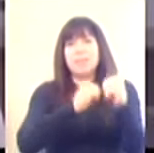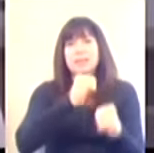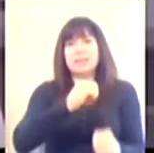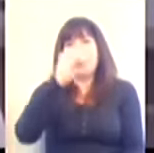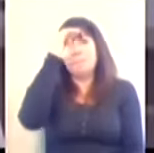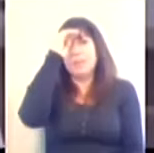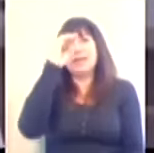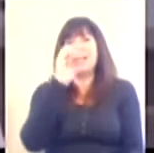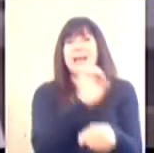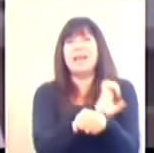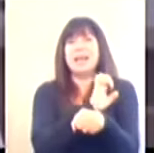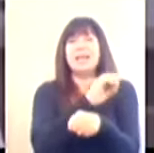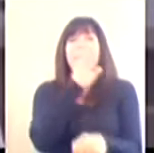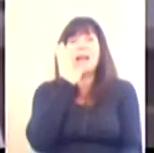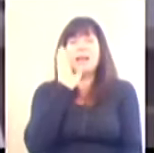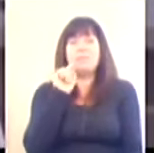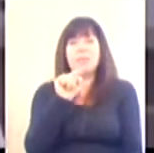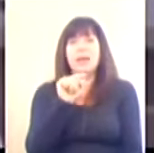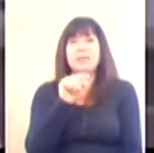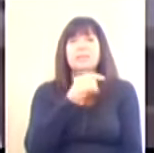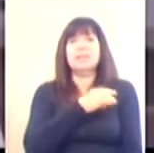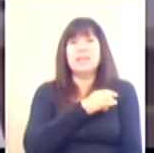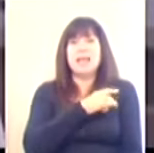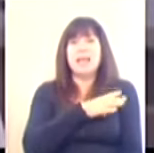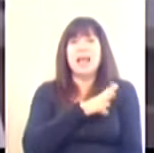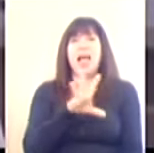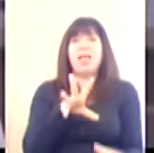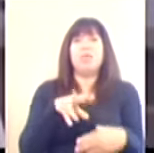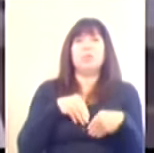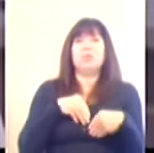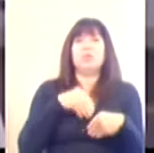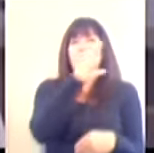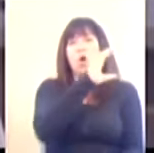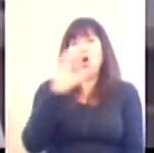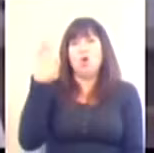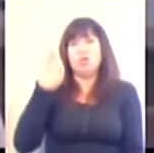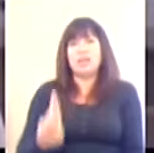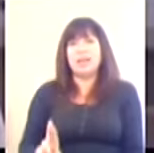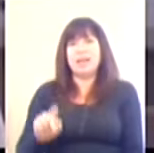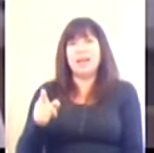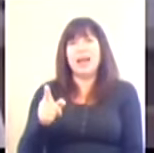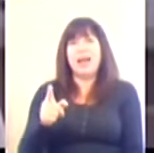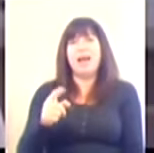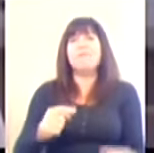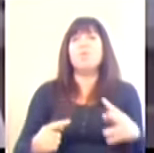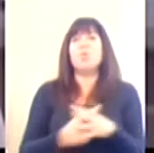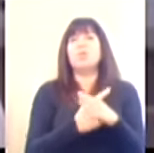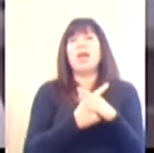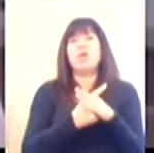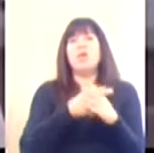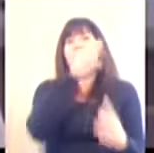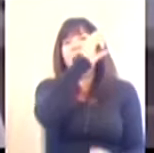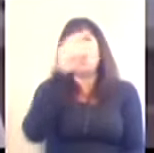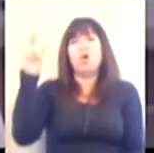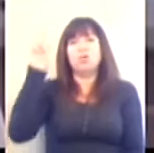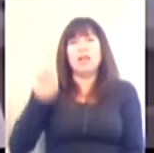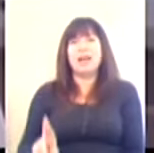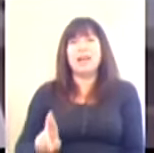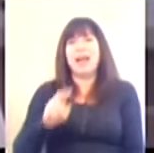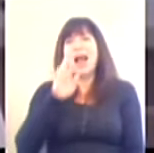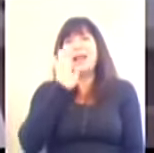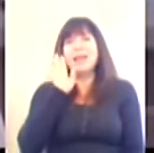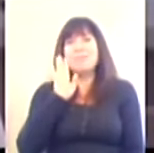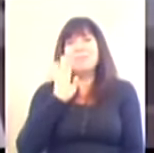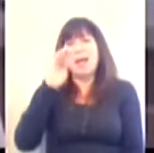limpias, además chilena por adopción, costarricense, fundadora de Costa Rica Limpia, experta en electromovilidad